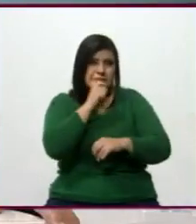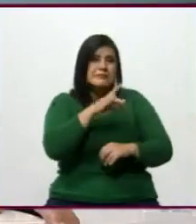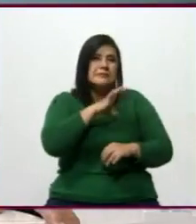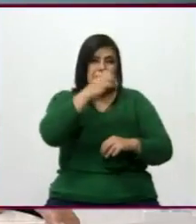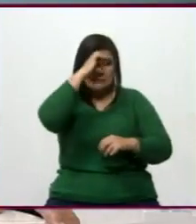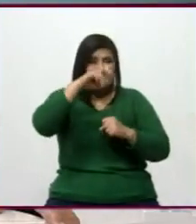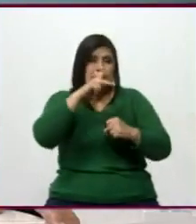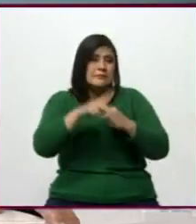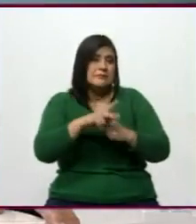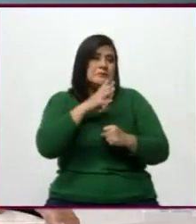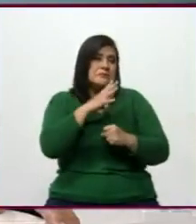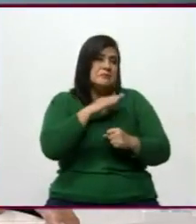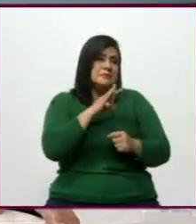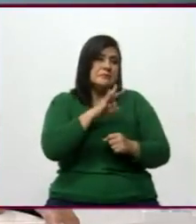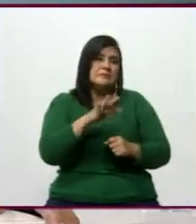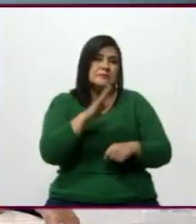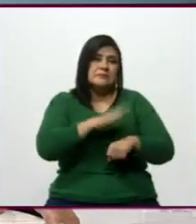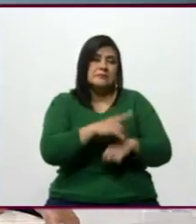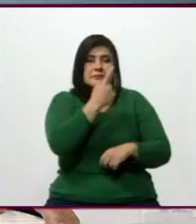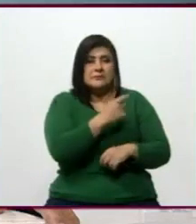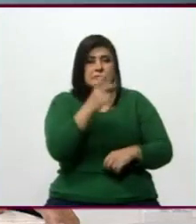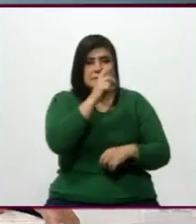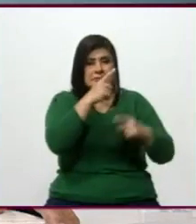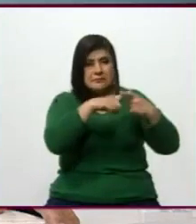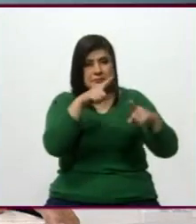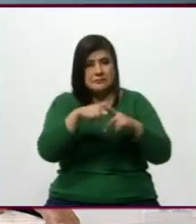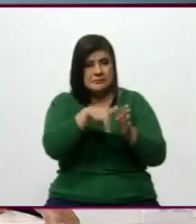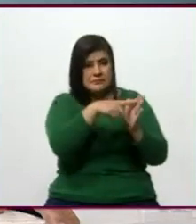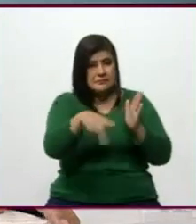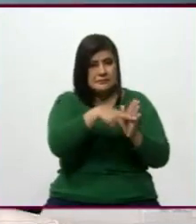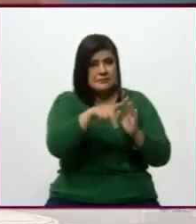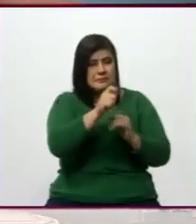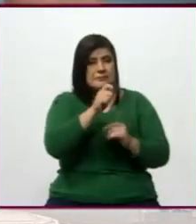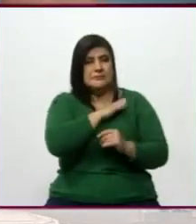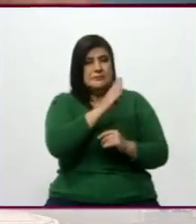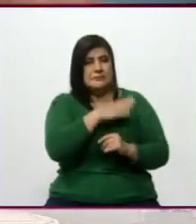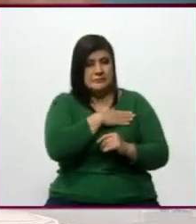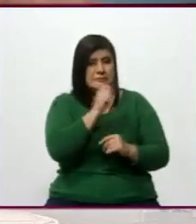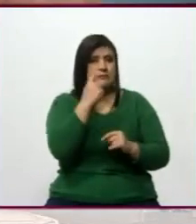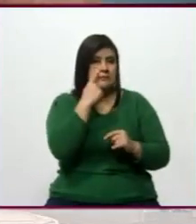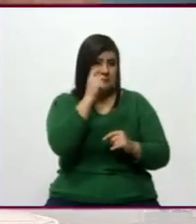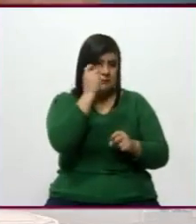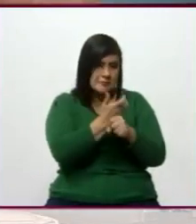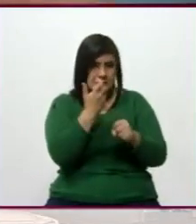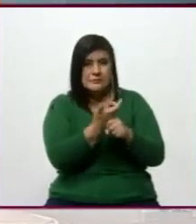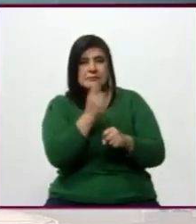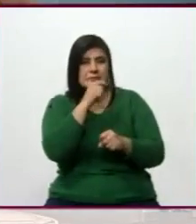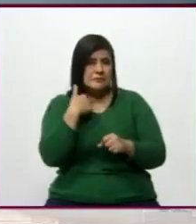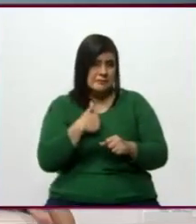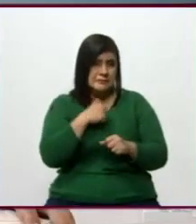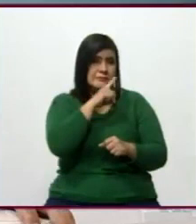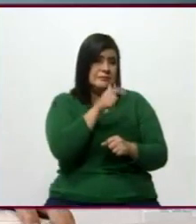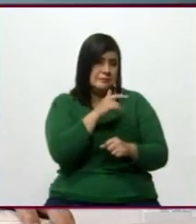extranjero tenemos pues empleo más de 130 periódicos en español y están en eeuu y canadá